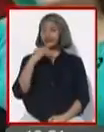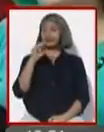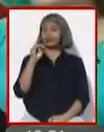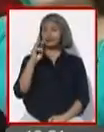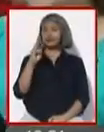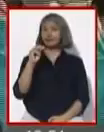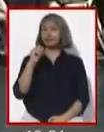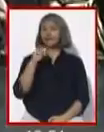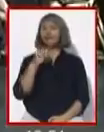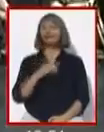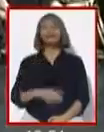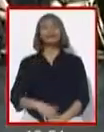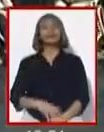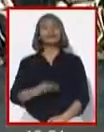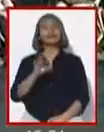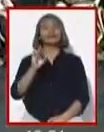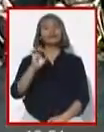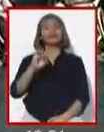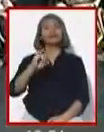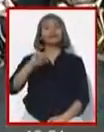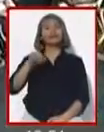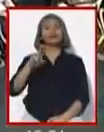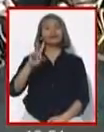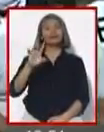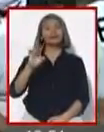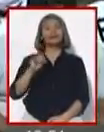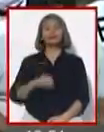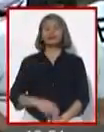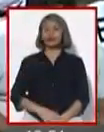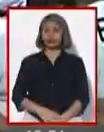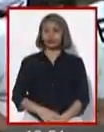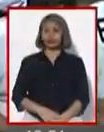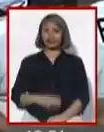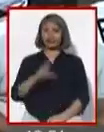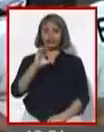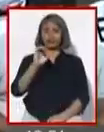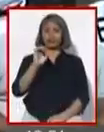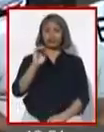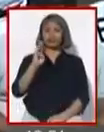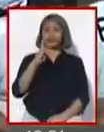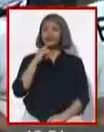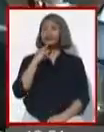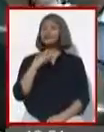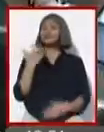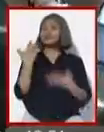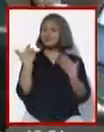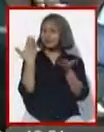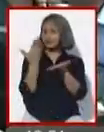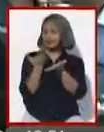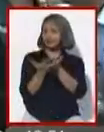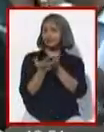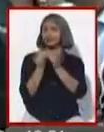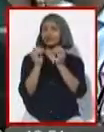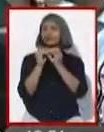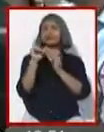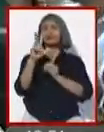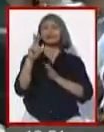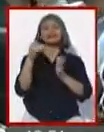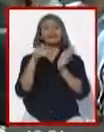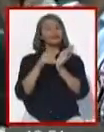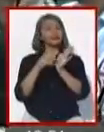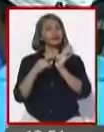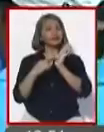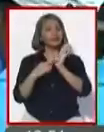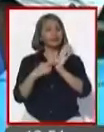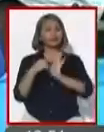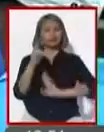Omar Rivera, el ampliado de la Fejuve que se realizó en la sede de la Central Obrera Departamental, estuvieron presentes más de 3.000